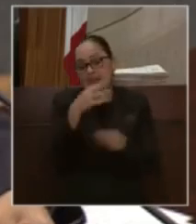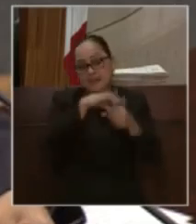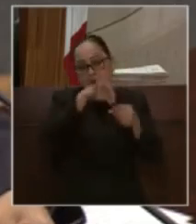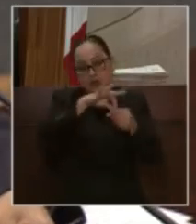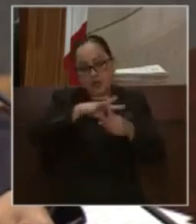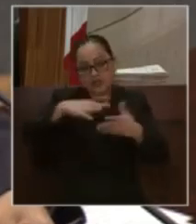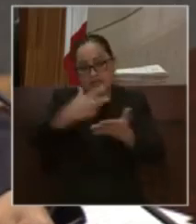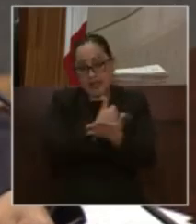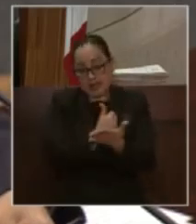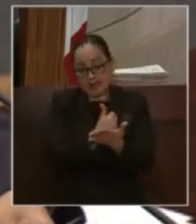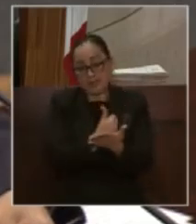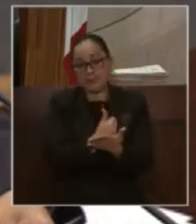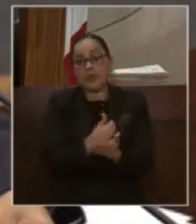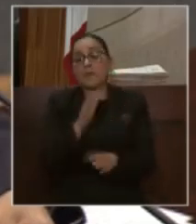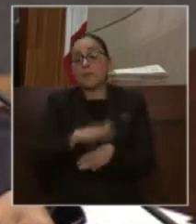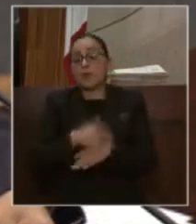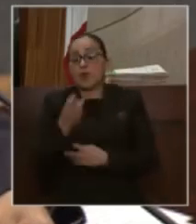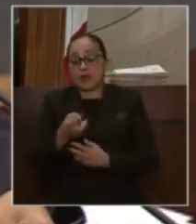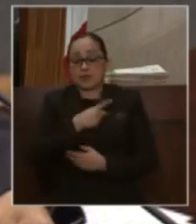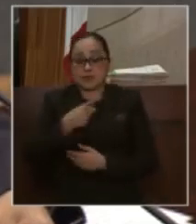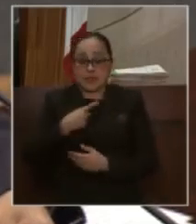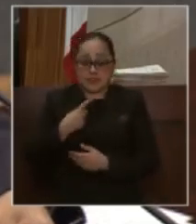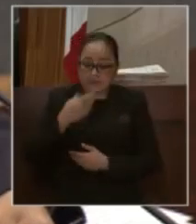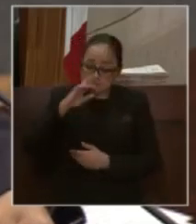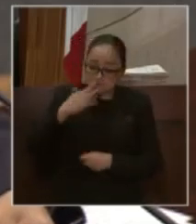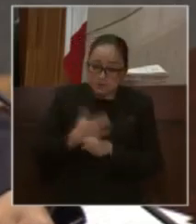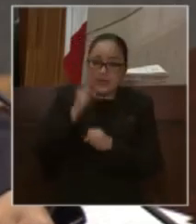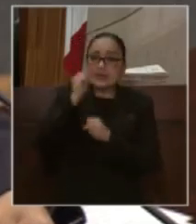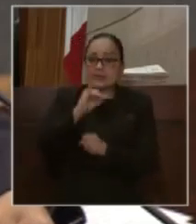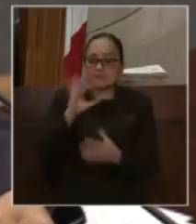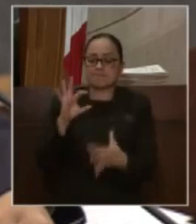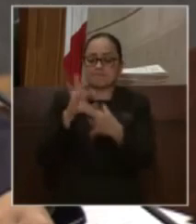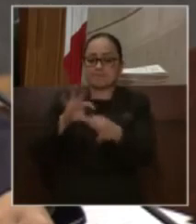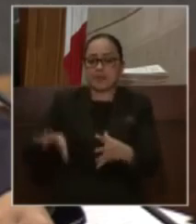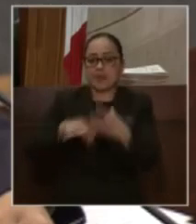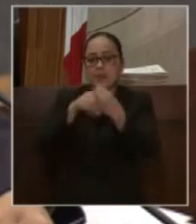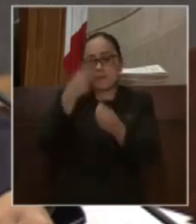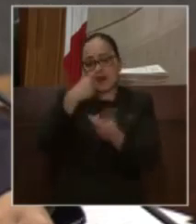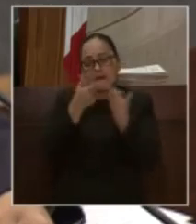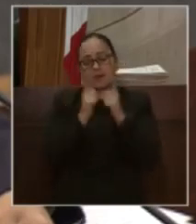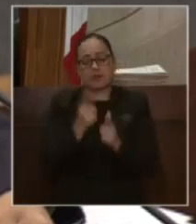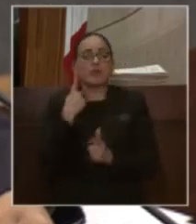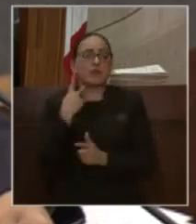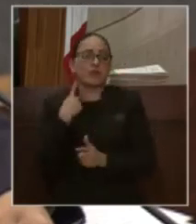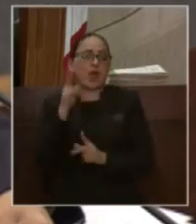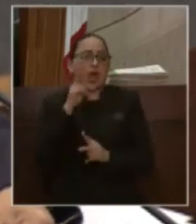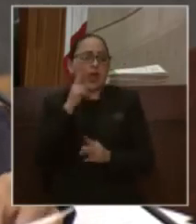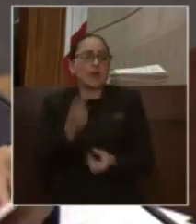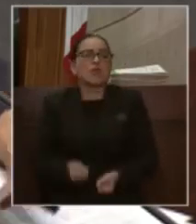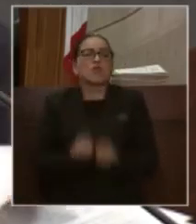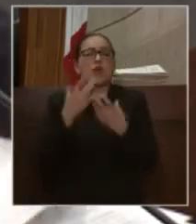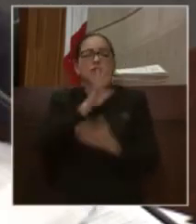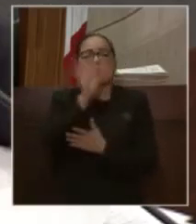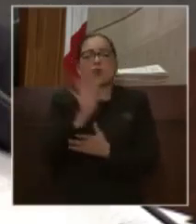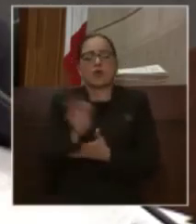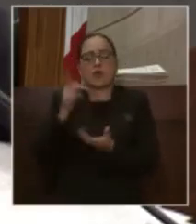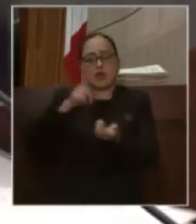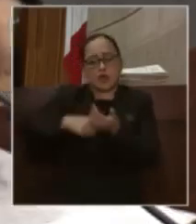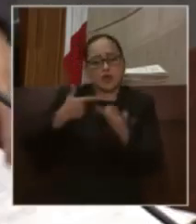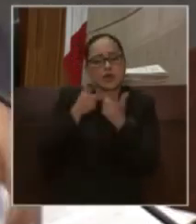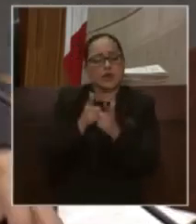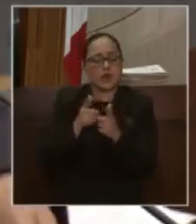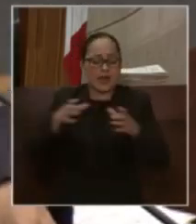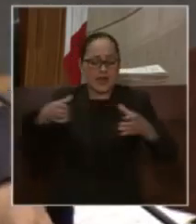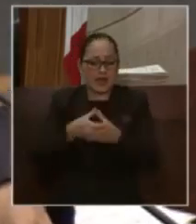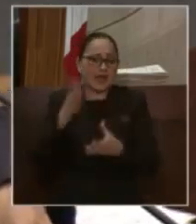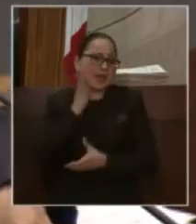relativa. En ese sentido, era necesario que la responsable tomara en cuenta el citado partido para determinar el porcentaje de representación en el Congreso, pero